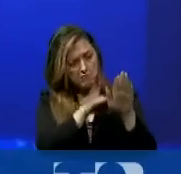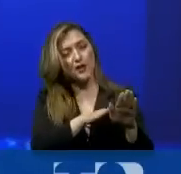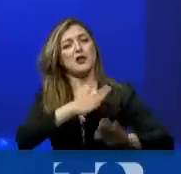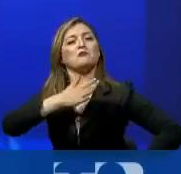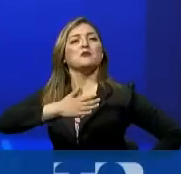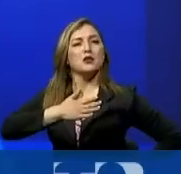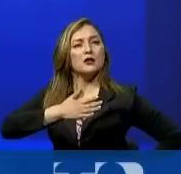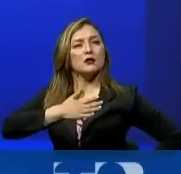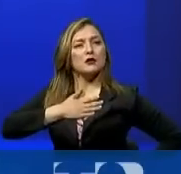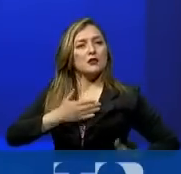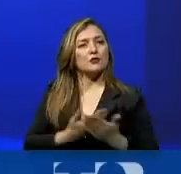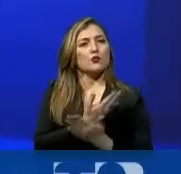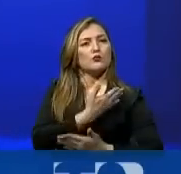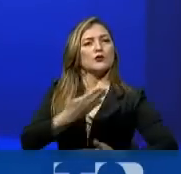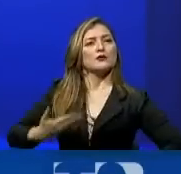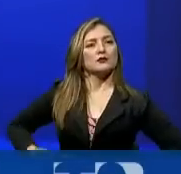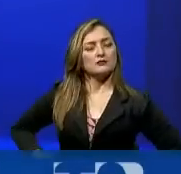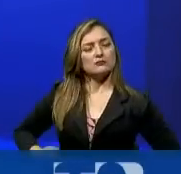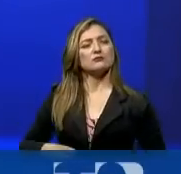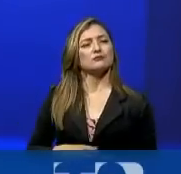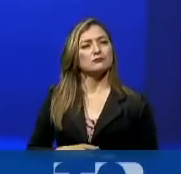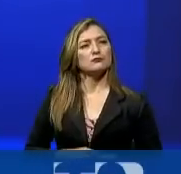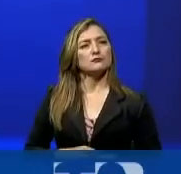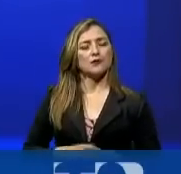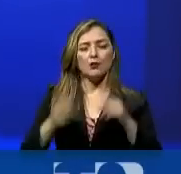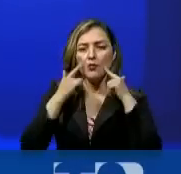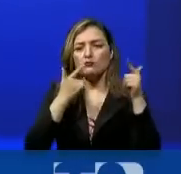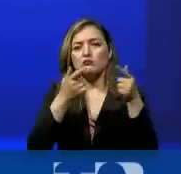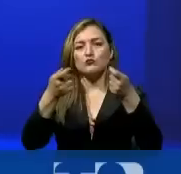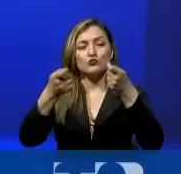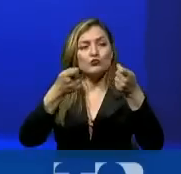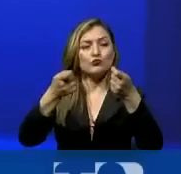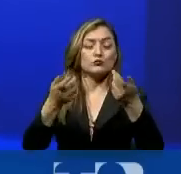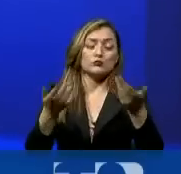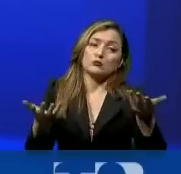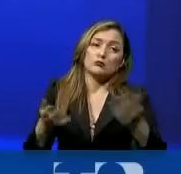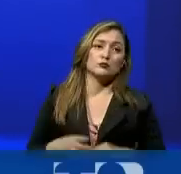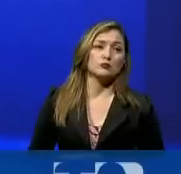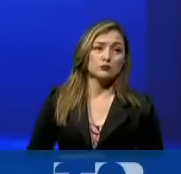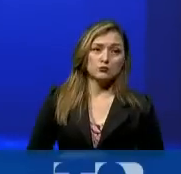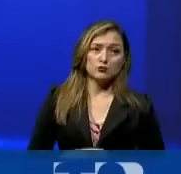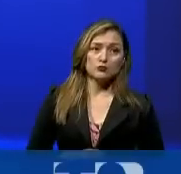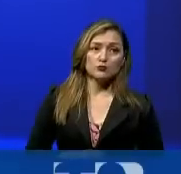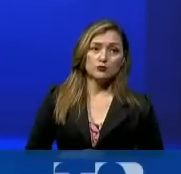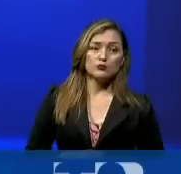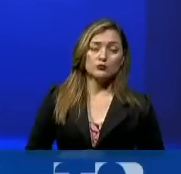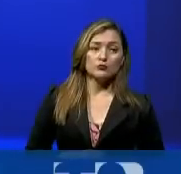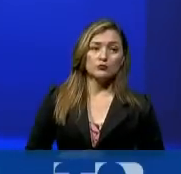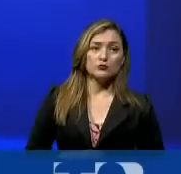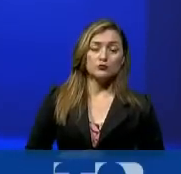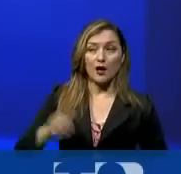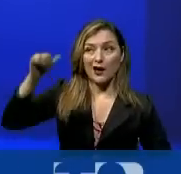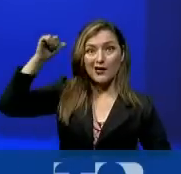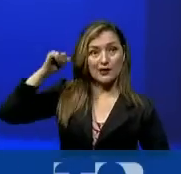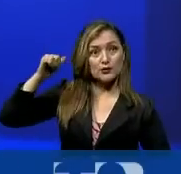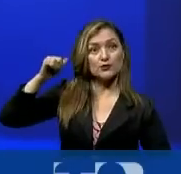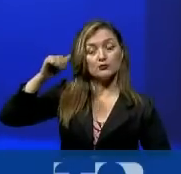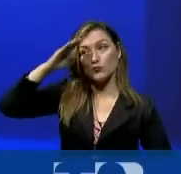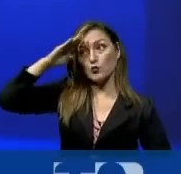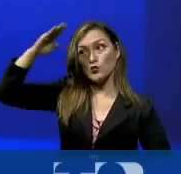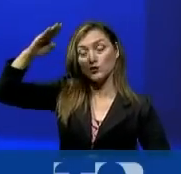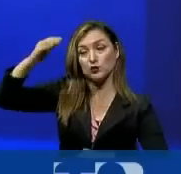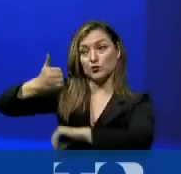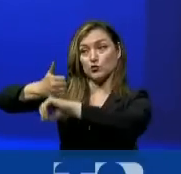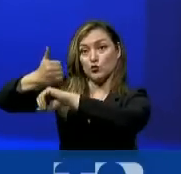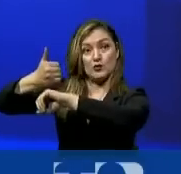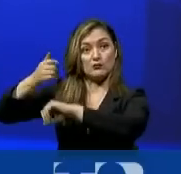la estructura que tiene que ver con la policía en la Asamblea Nacional. Bajo ese punto de vista, hemos recibido incluso la presencia ayer de uno de los generales de la